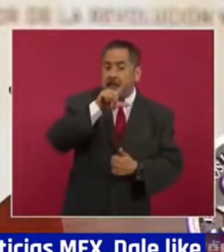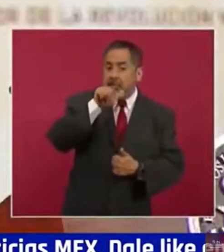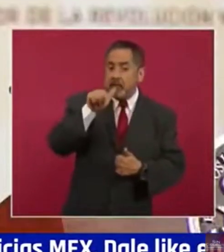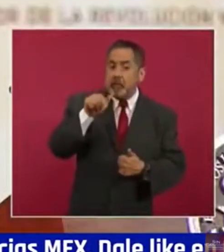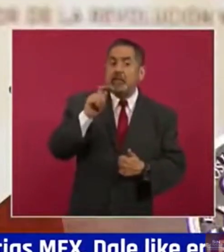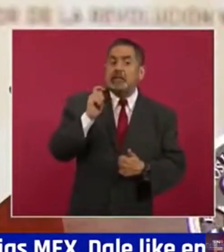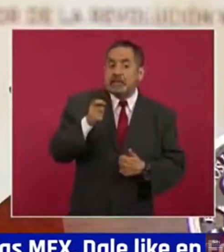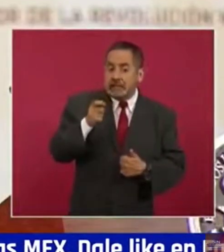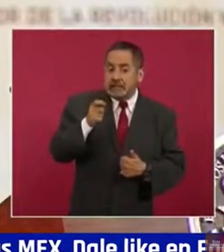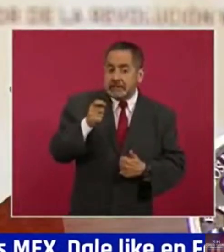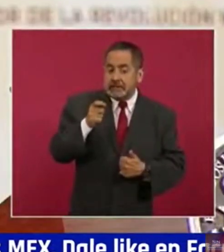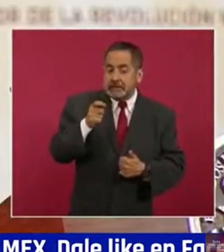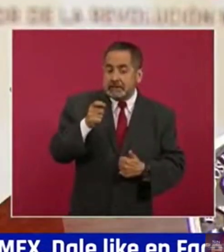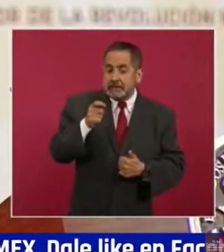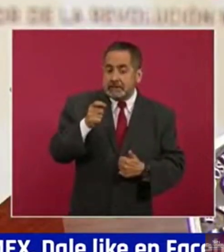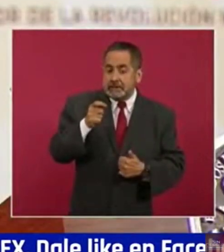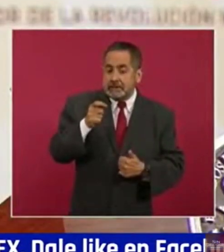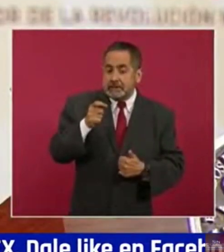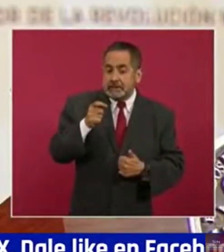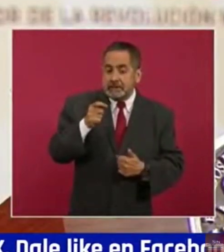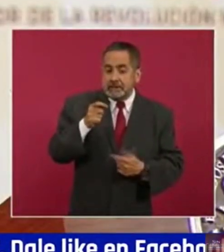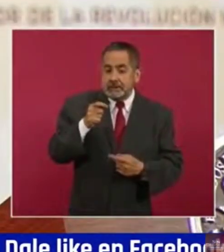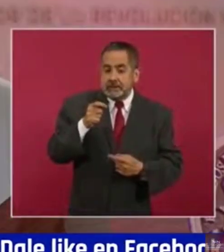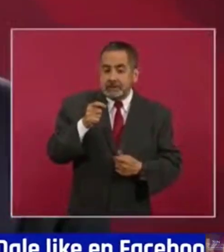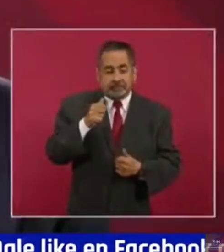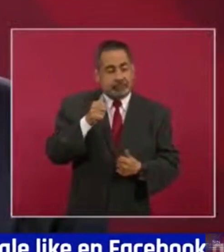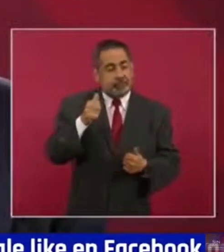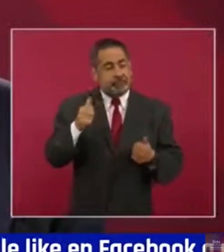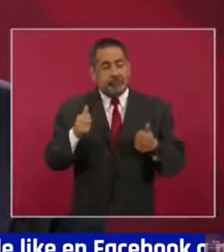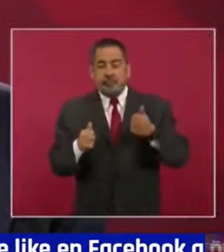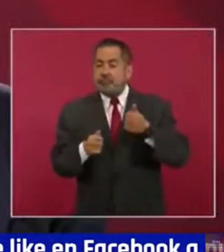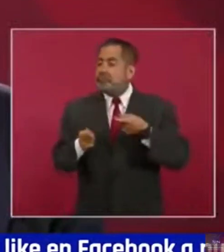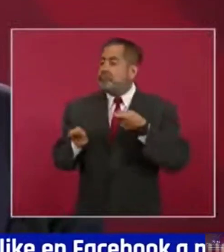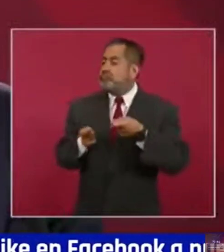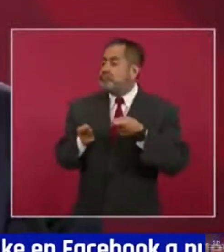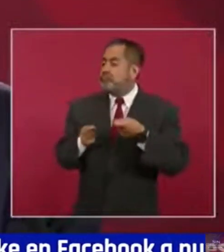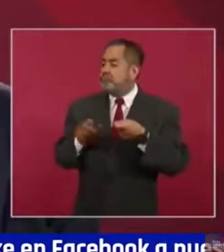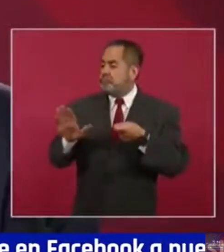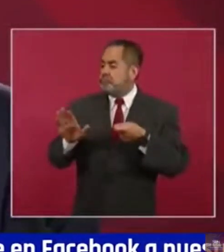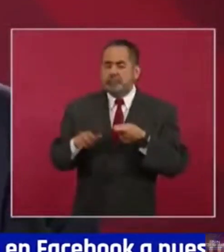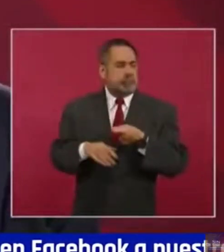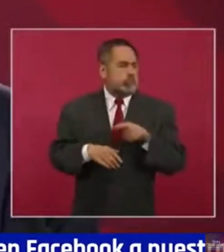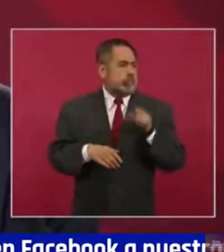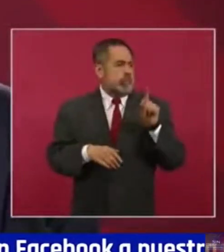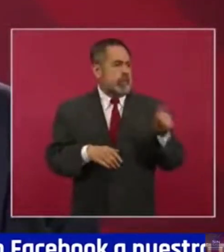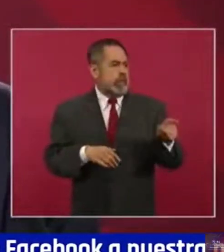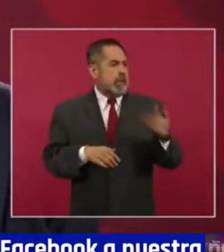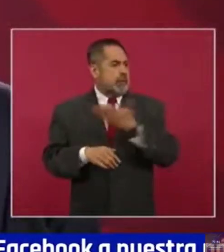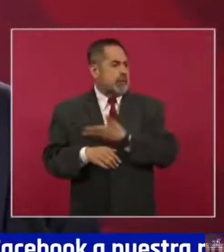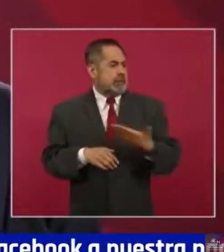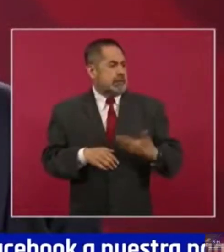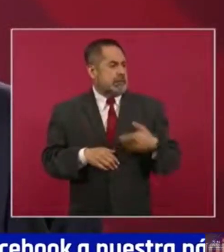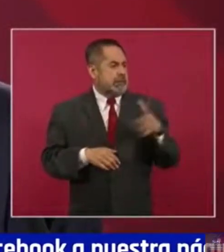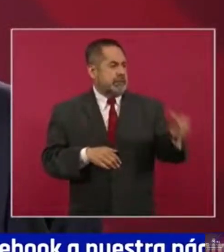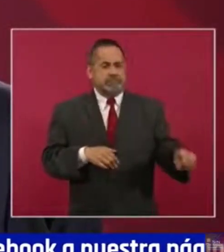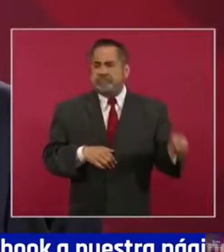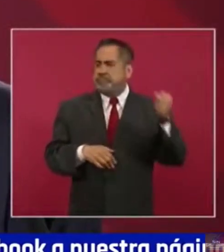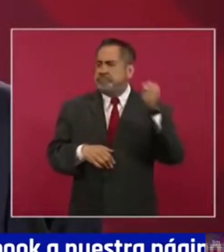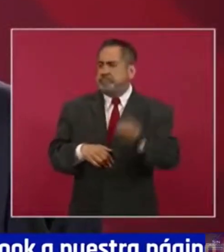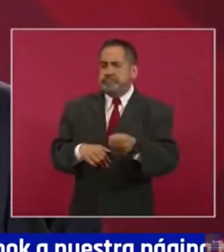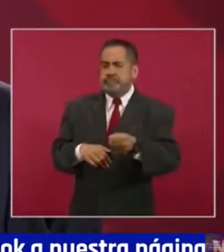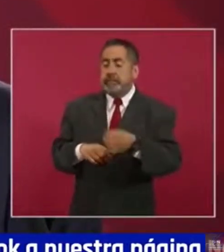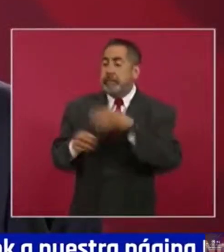de reforma electoral. Pero seamos más específicos, público memorioso, no nos andemos con inferencias. El